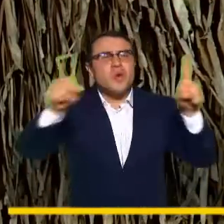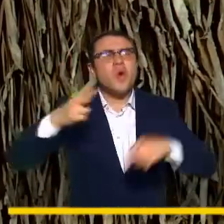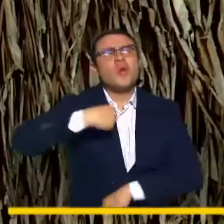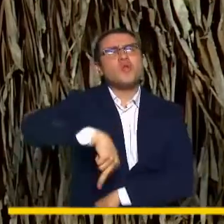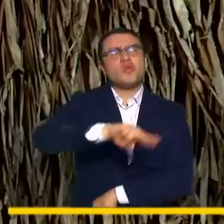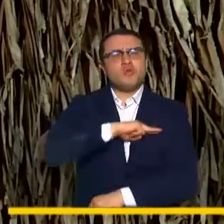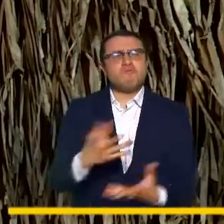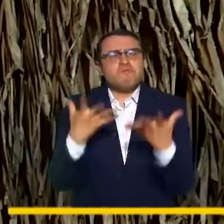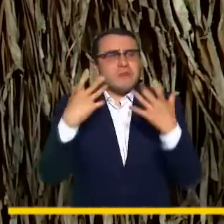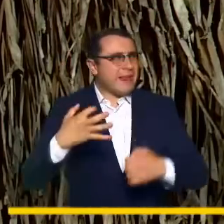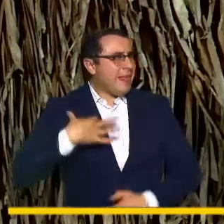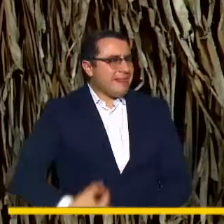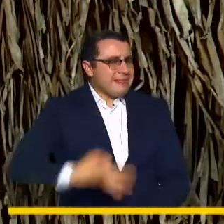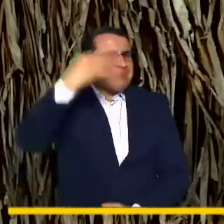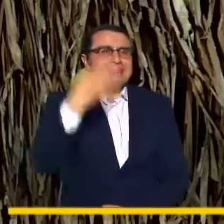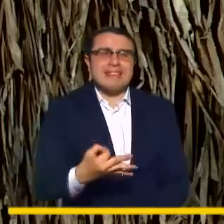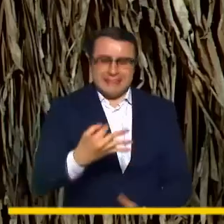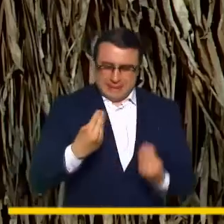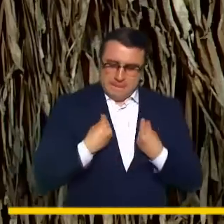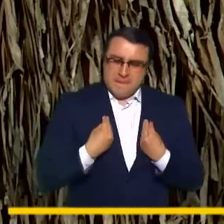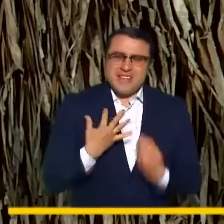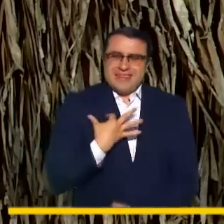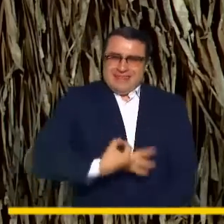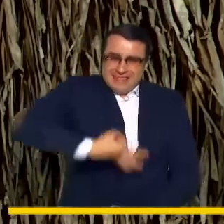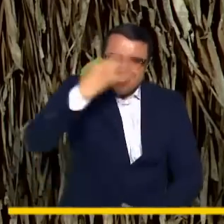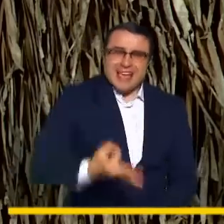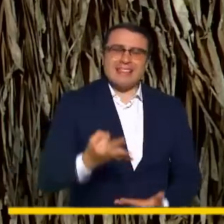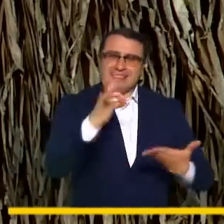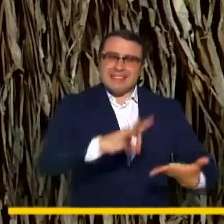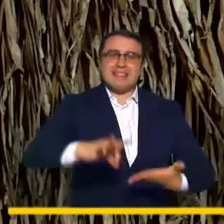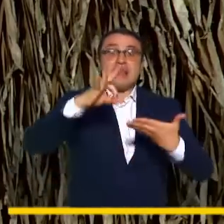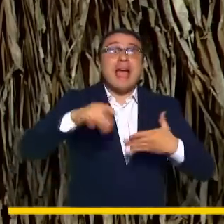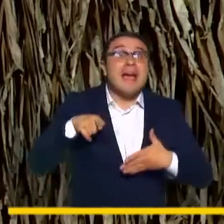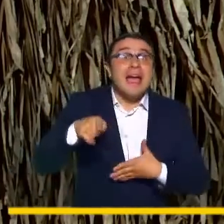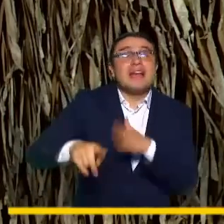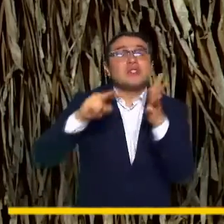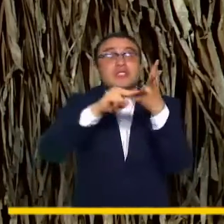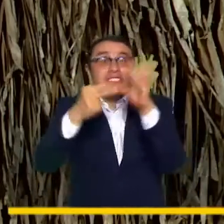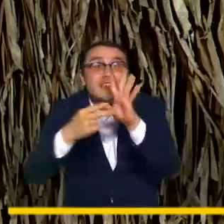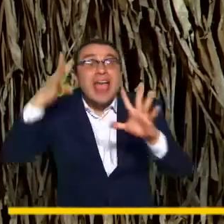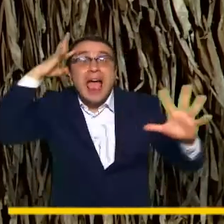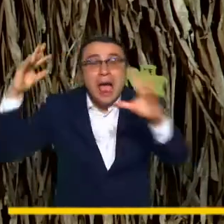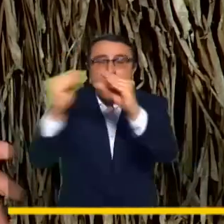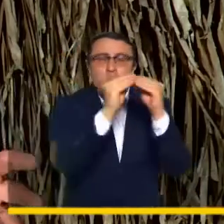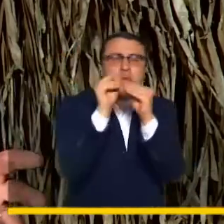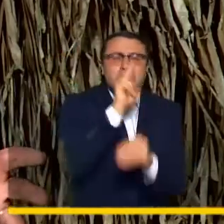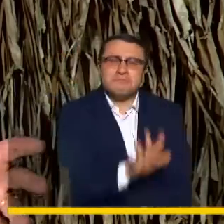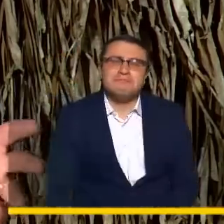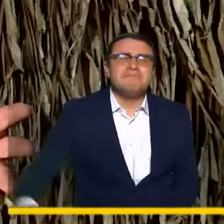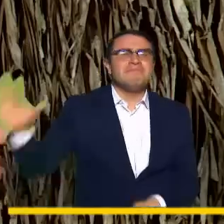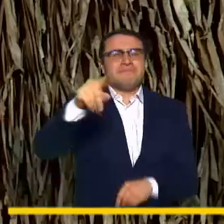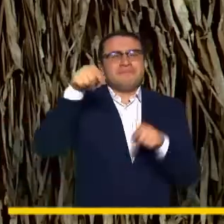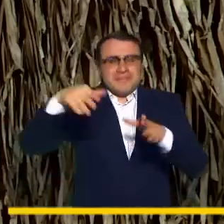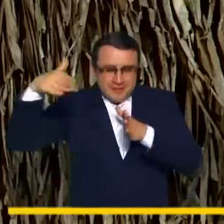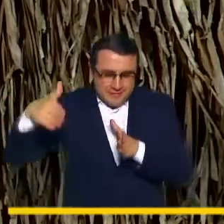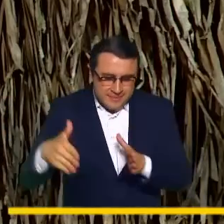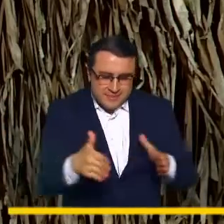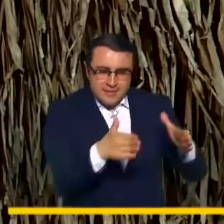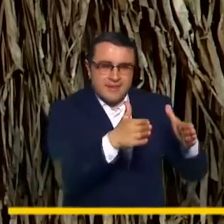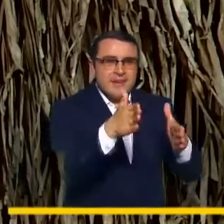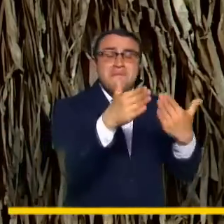pidiendo dignidad. De eso es que se trata el acuerdo nacional. Ese es el camino más